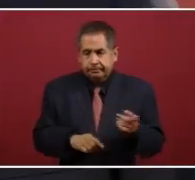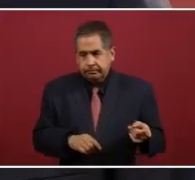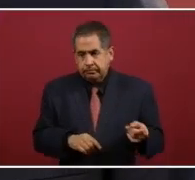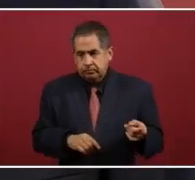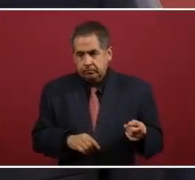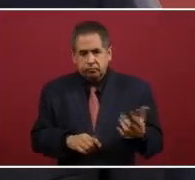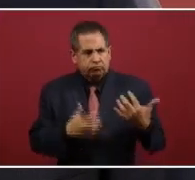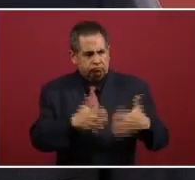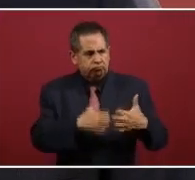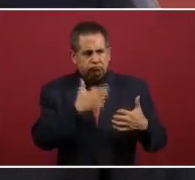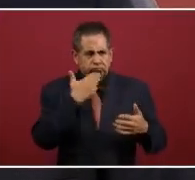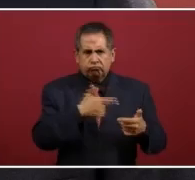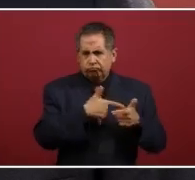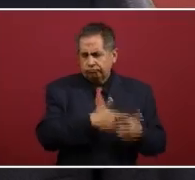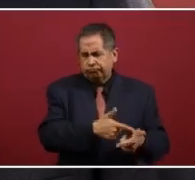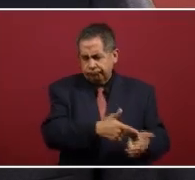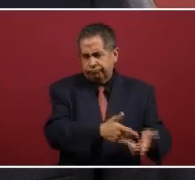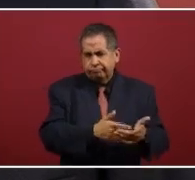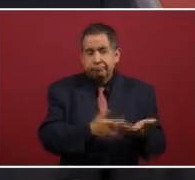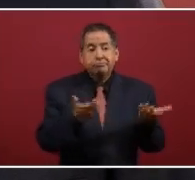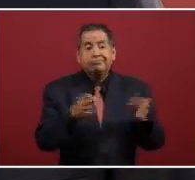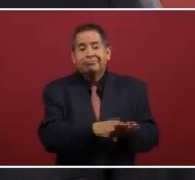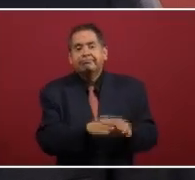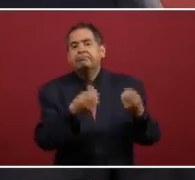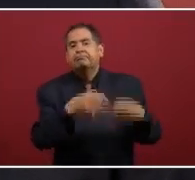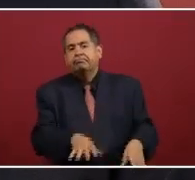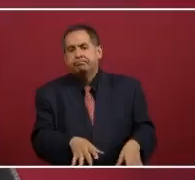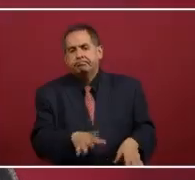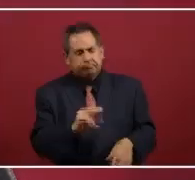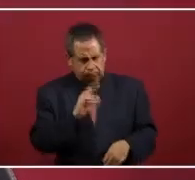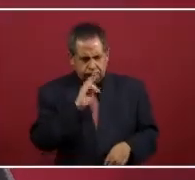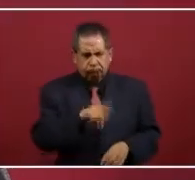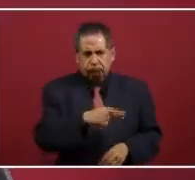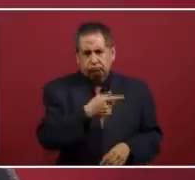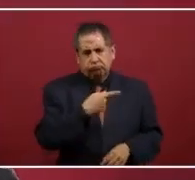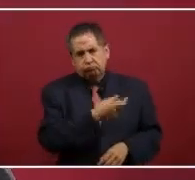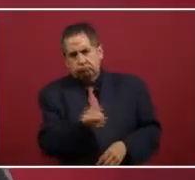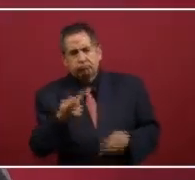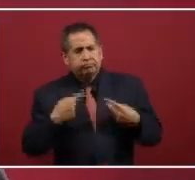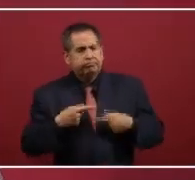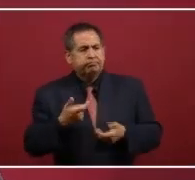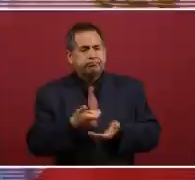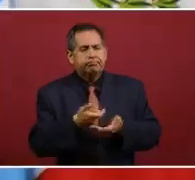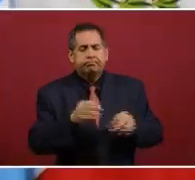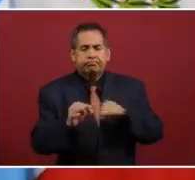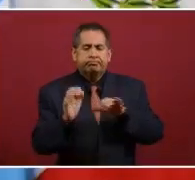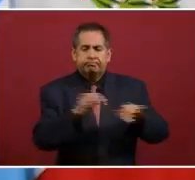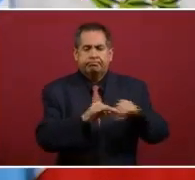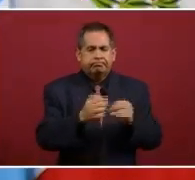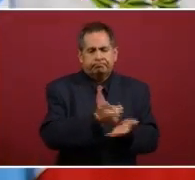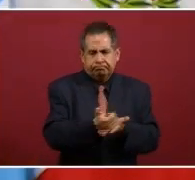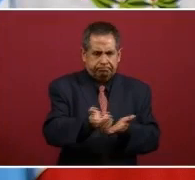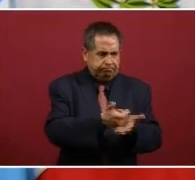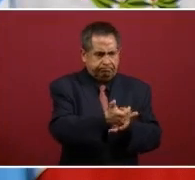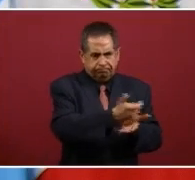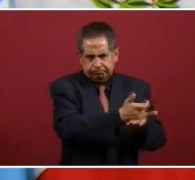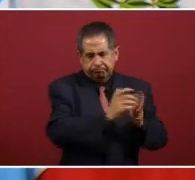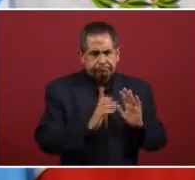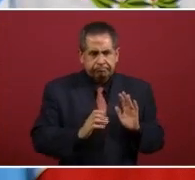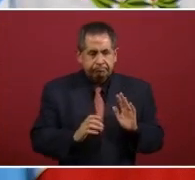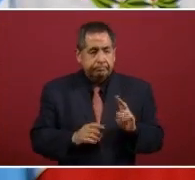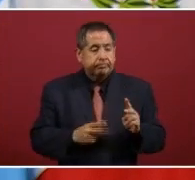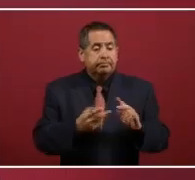de funcionar y que se le pague a los trabajadores, y también que no se vaya a utilizar